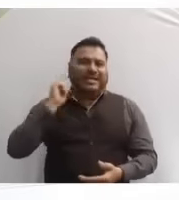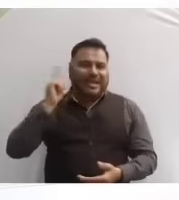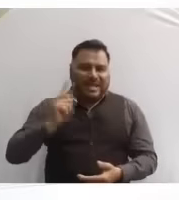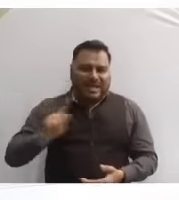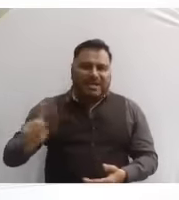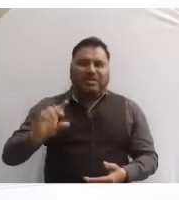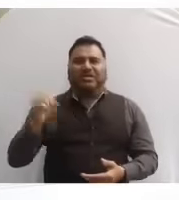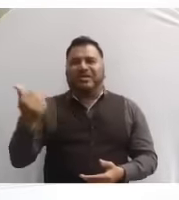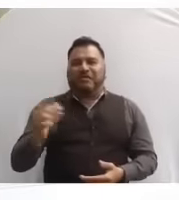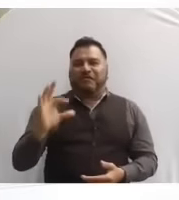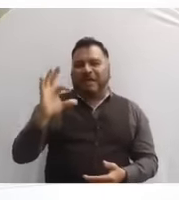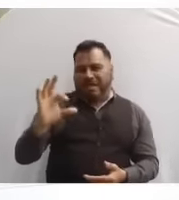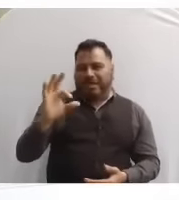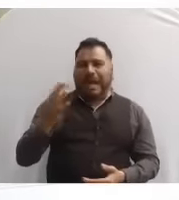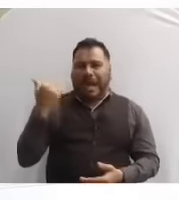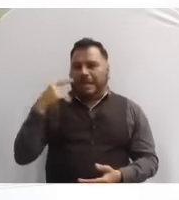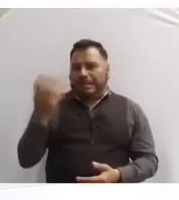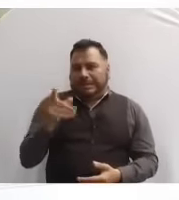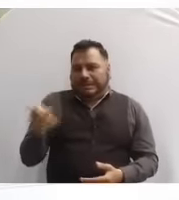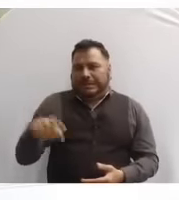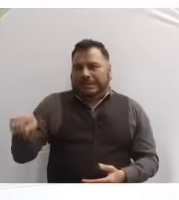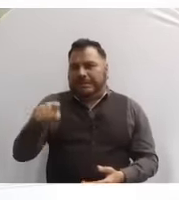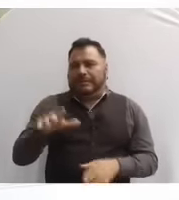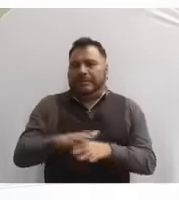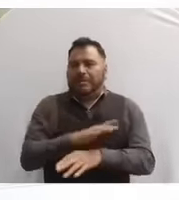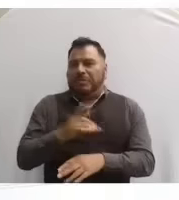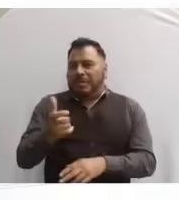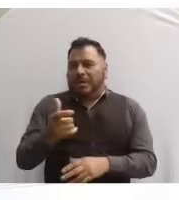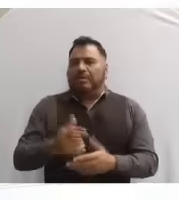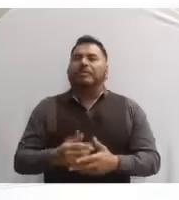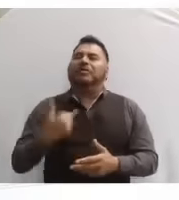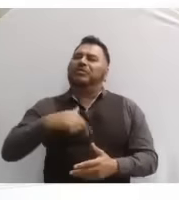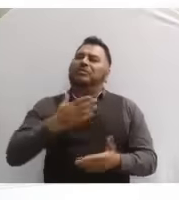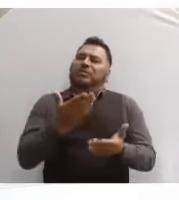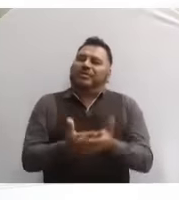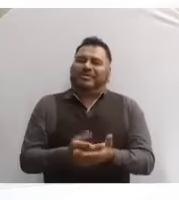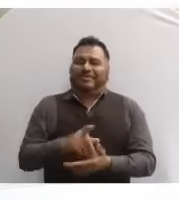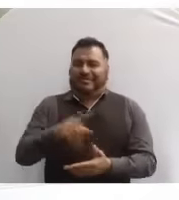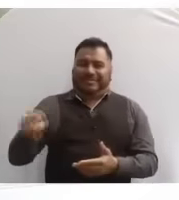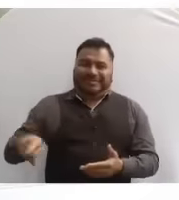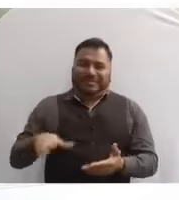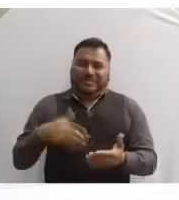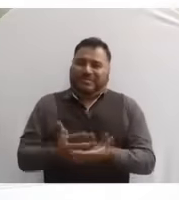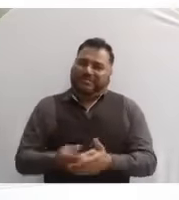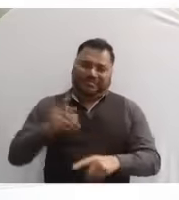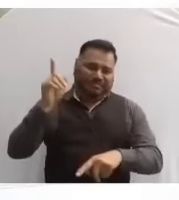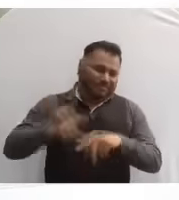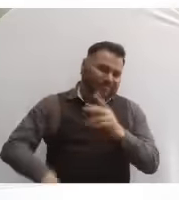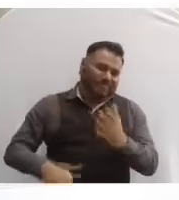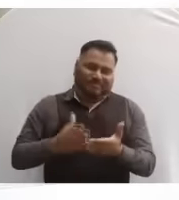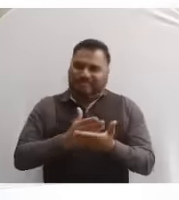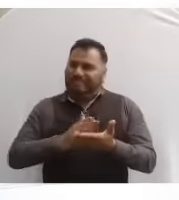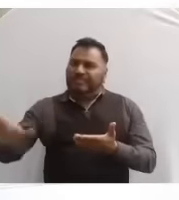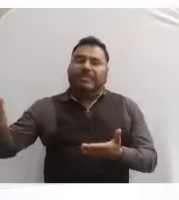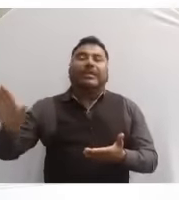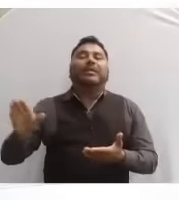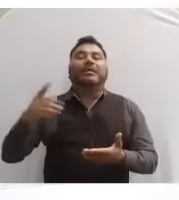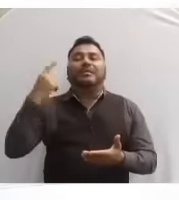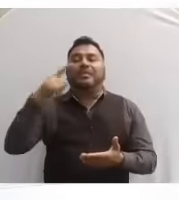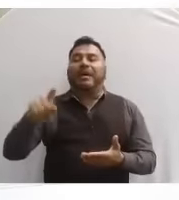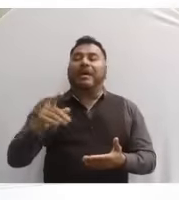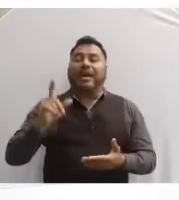Calderón en alguna época, nuestra propuesta es echar para atrás esa reforma y que se recuperen